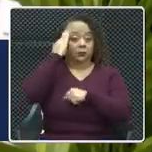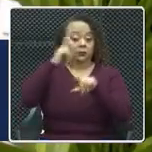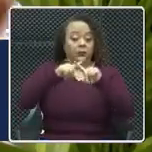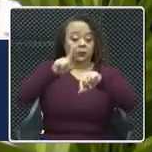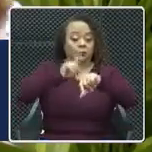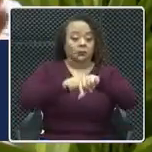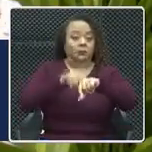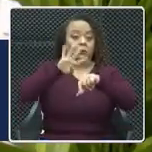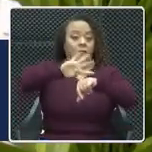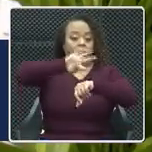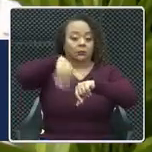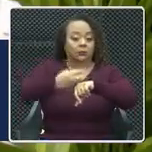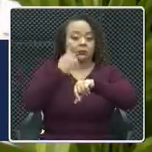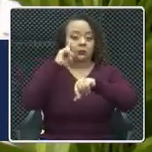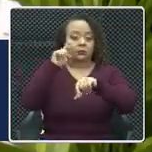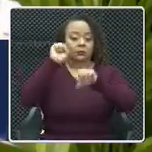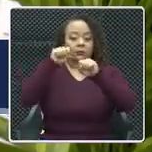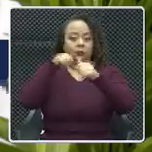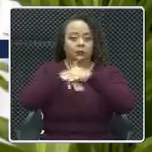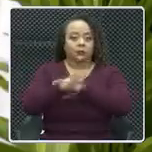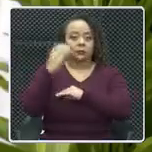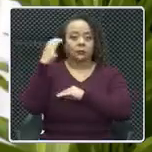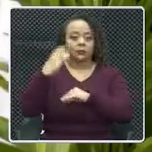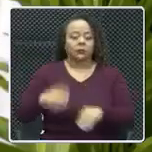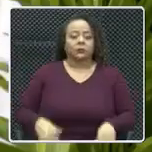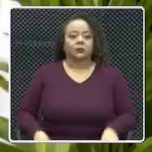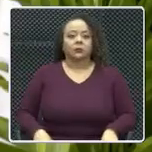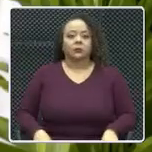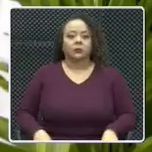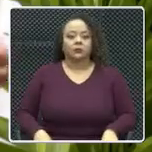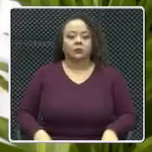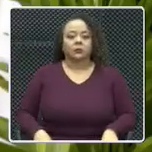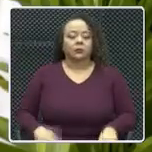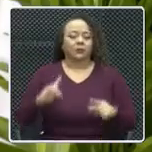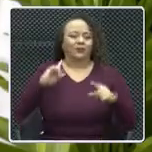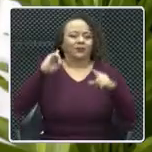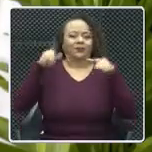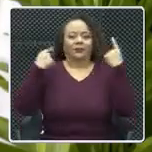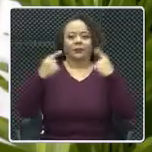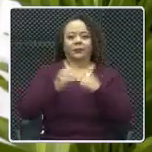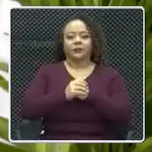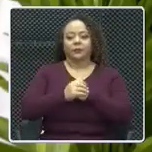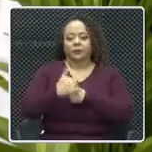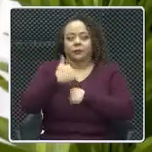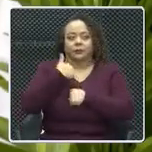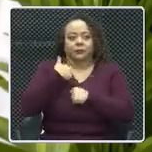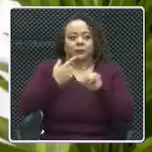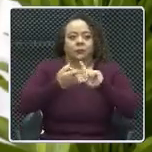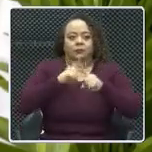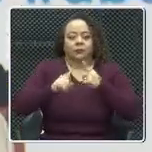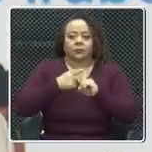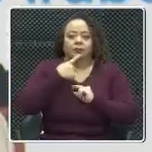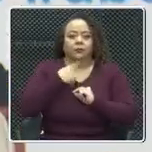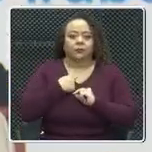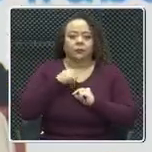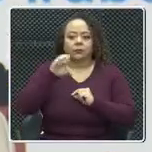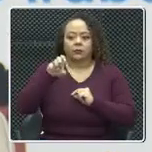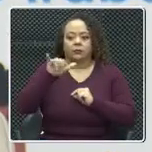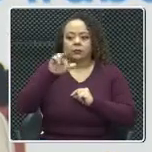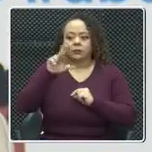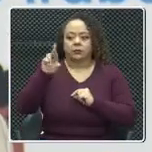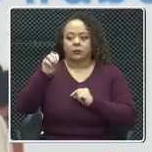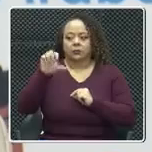casi 4 horas para poder ingresar a Cartago. Era una locura, ¿verdad? Tenía amigos que me decían, Eirol, vamos